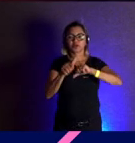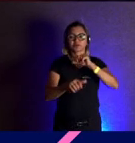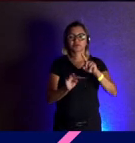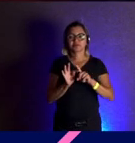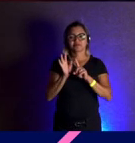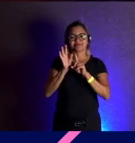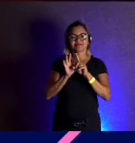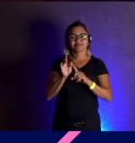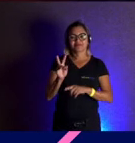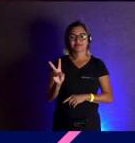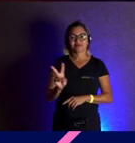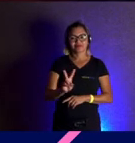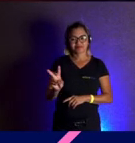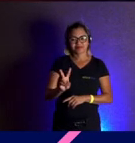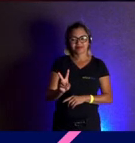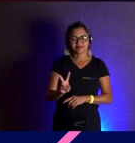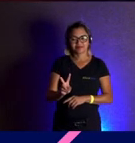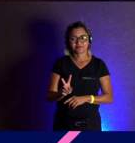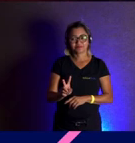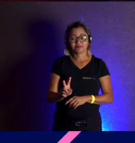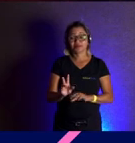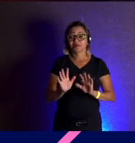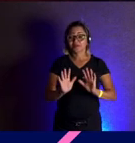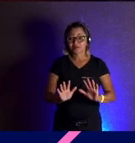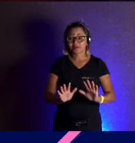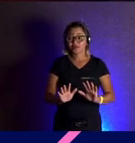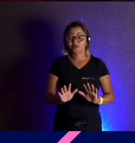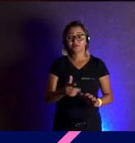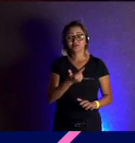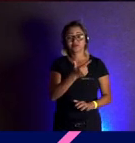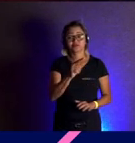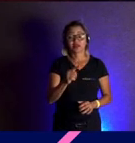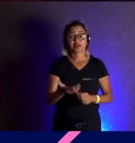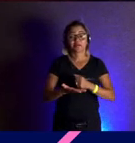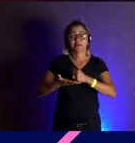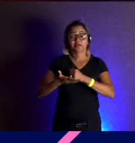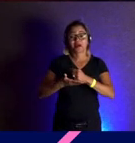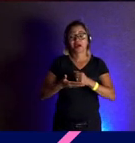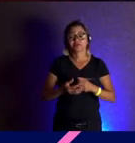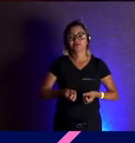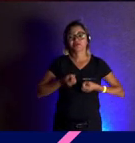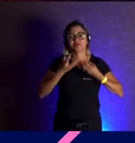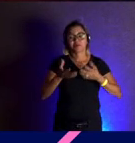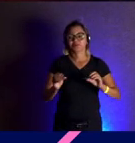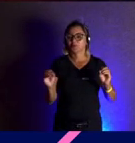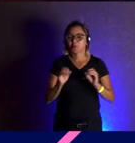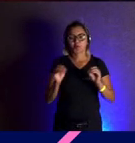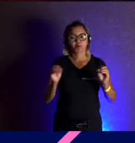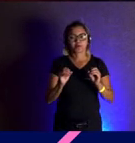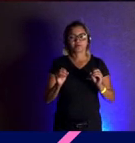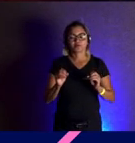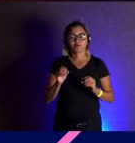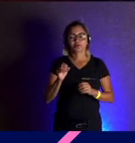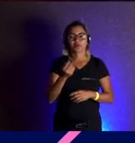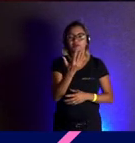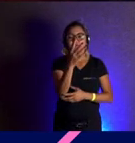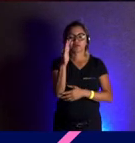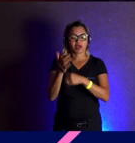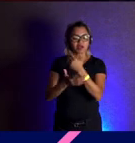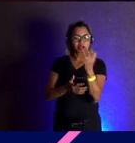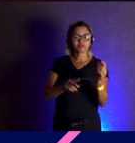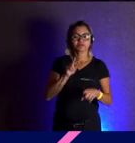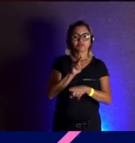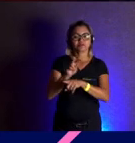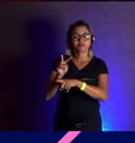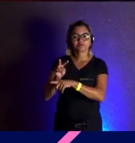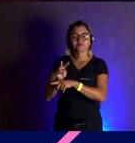tan grave que no hay base de datos de las áreas protegidas. Las áreas protegidas y los parques nacionales, no hay ni una lista